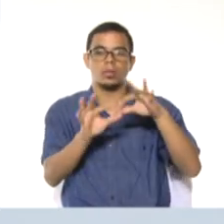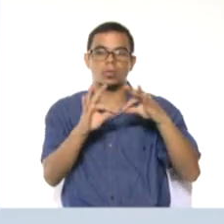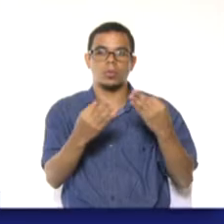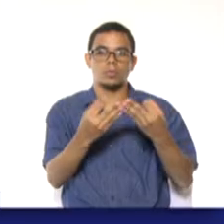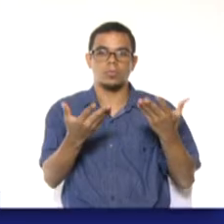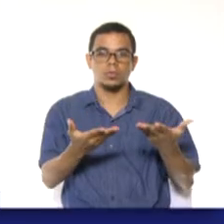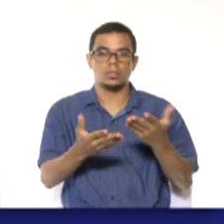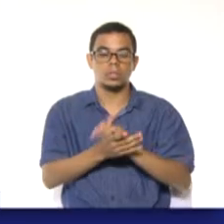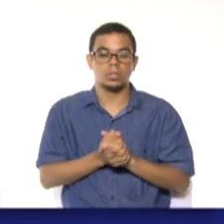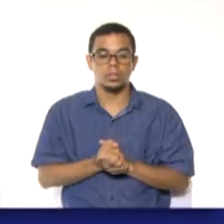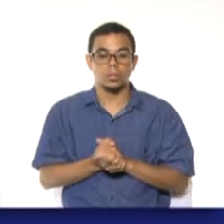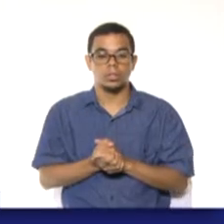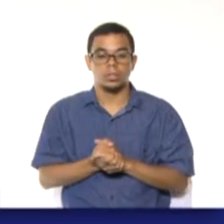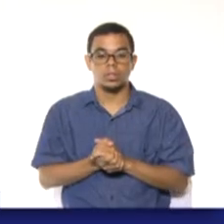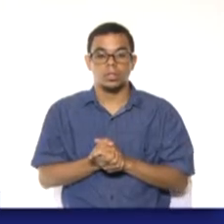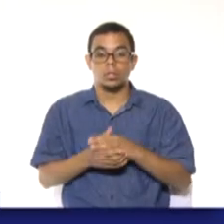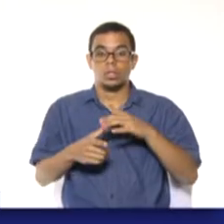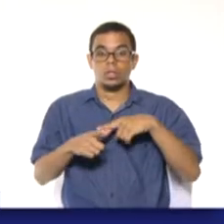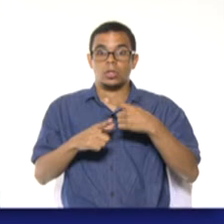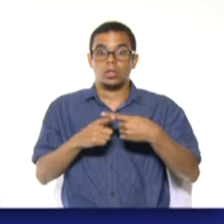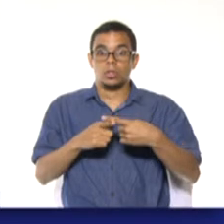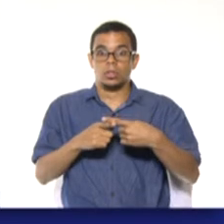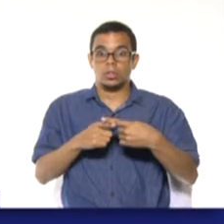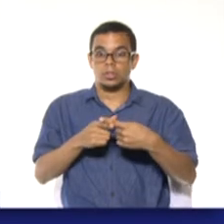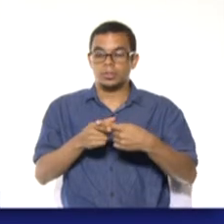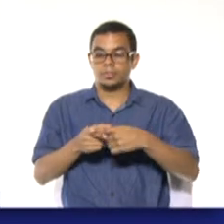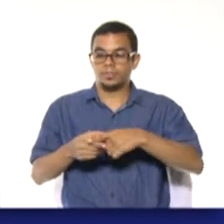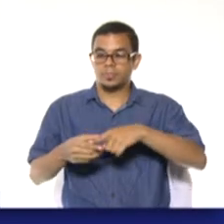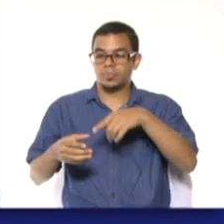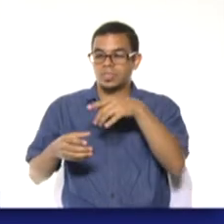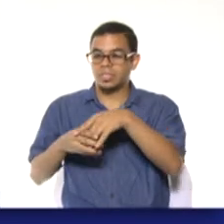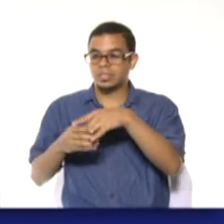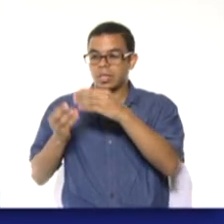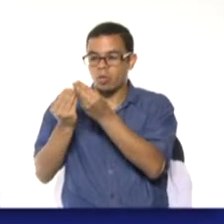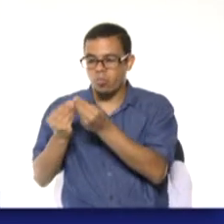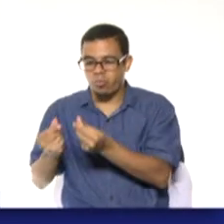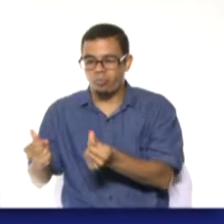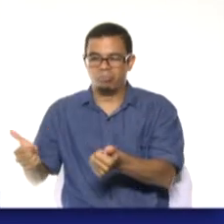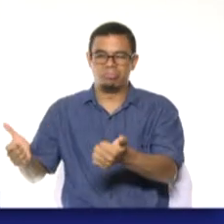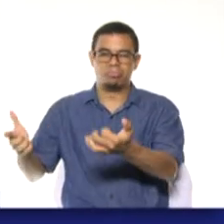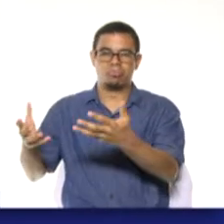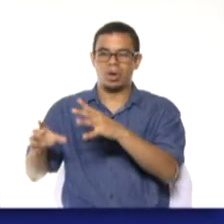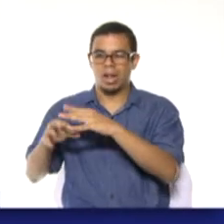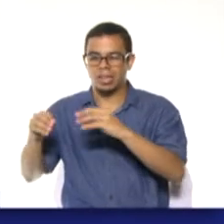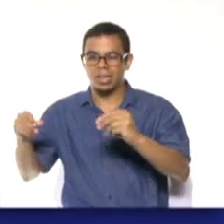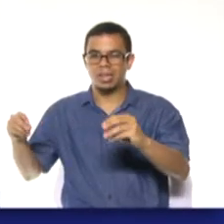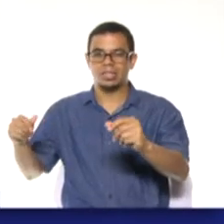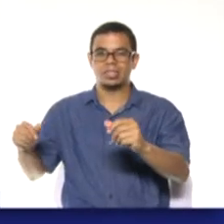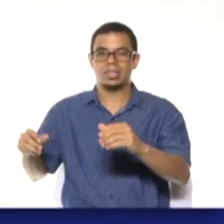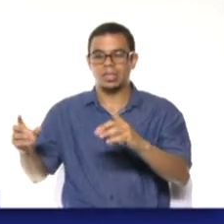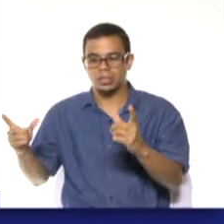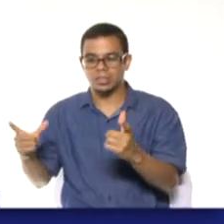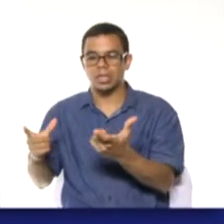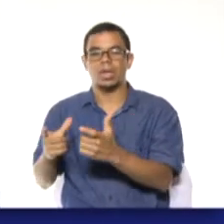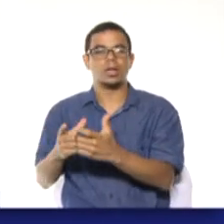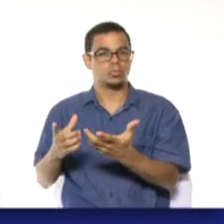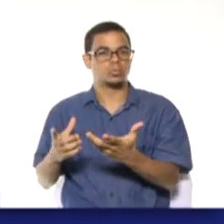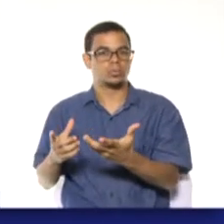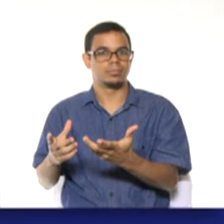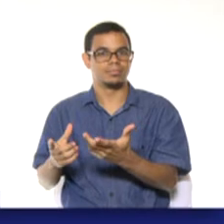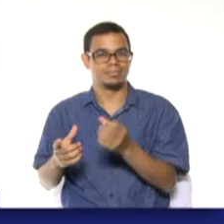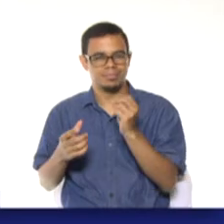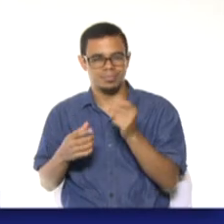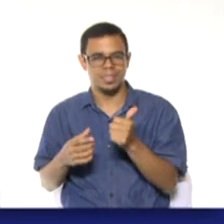familiar. Se minimiza el impacto en los cultivos, se estimula la participación de la